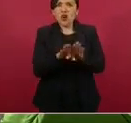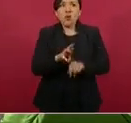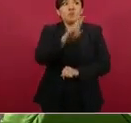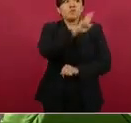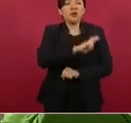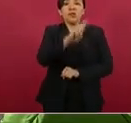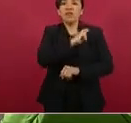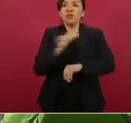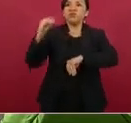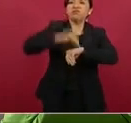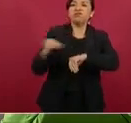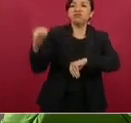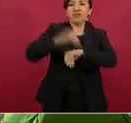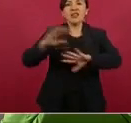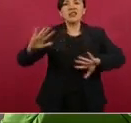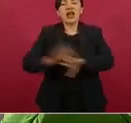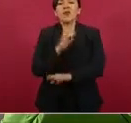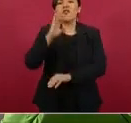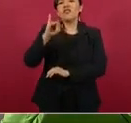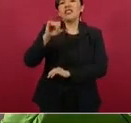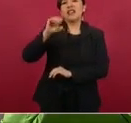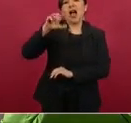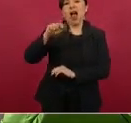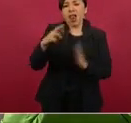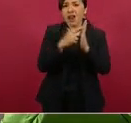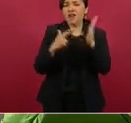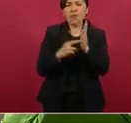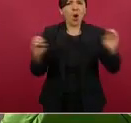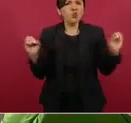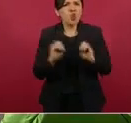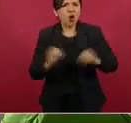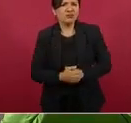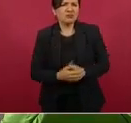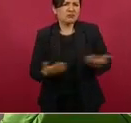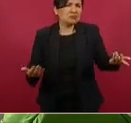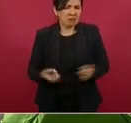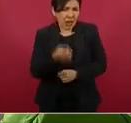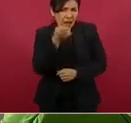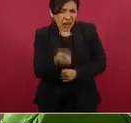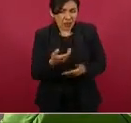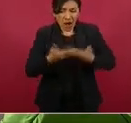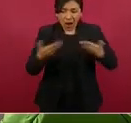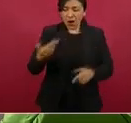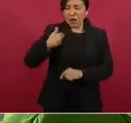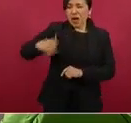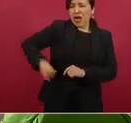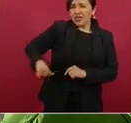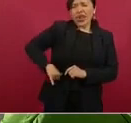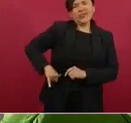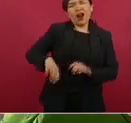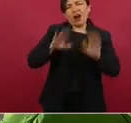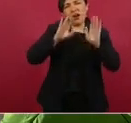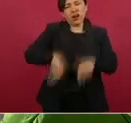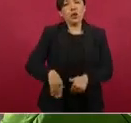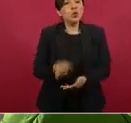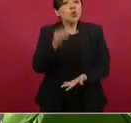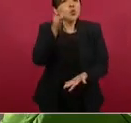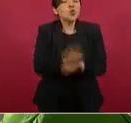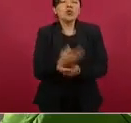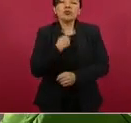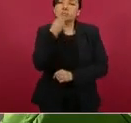privatizaciones y la reforma fiscal, pero eso ya no es lo que nos importa. Ahora lo único que